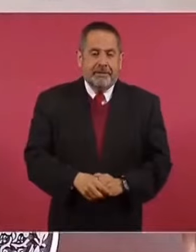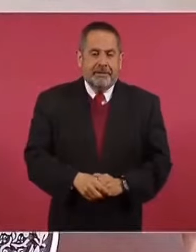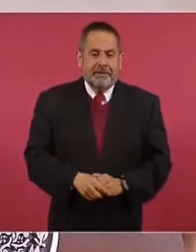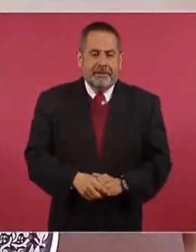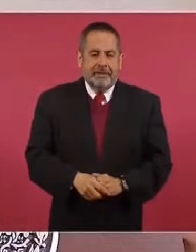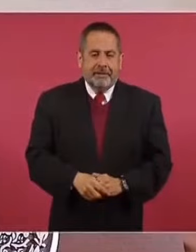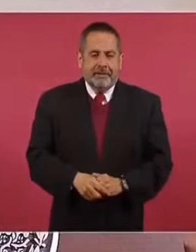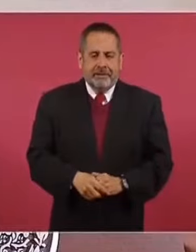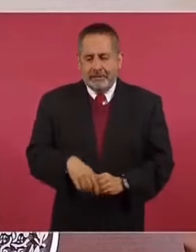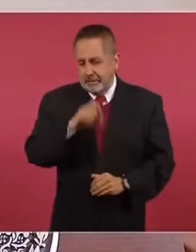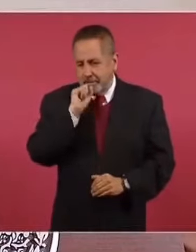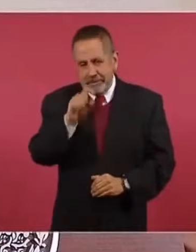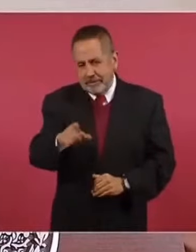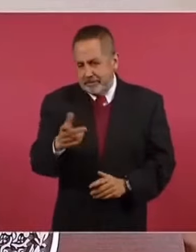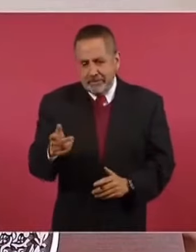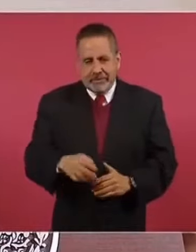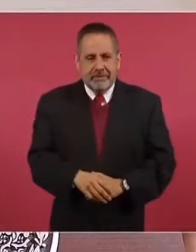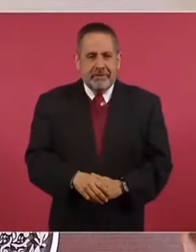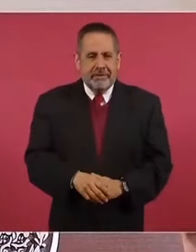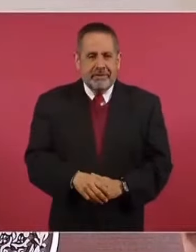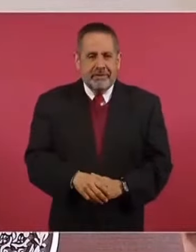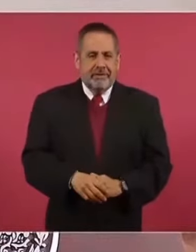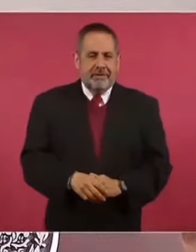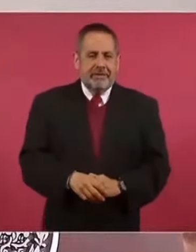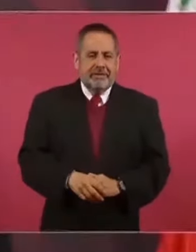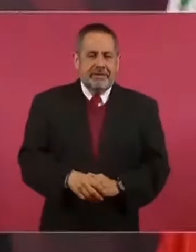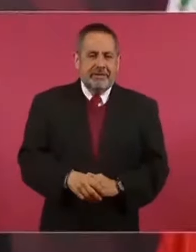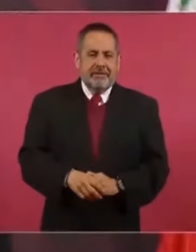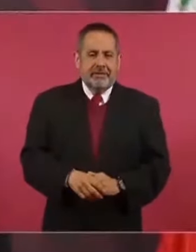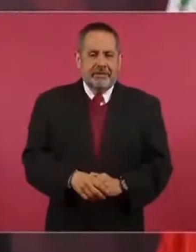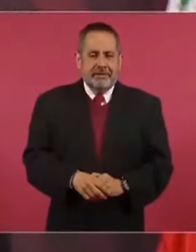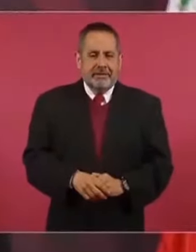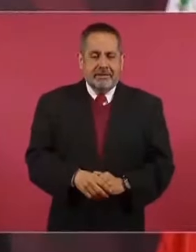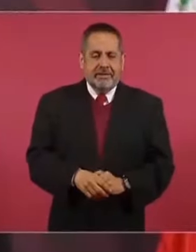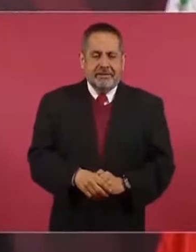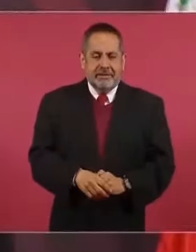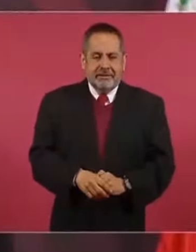Pues por lo mismo. Más.